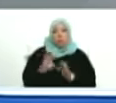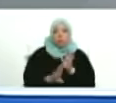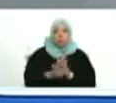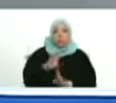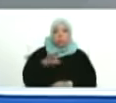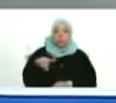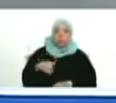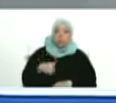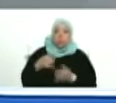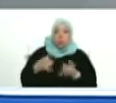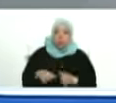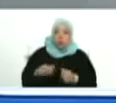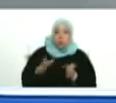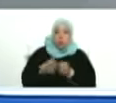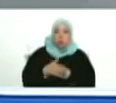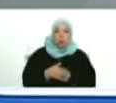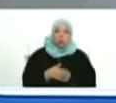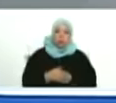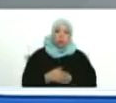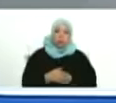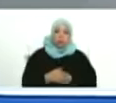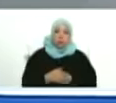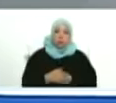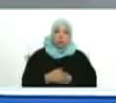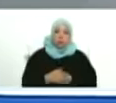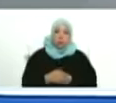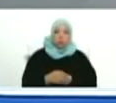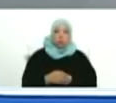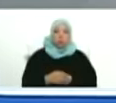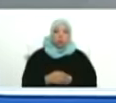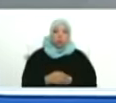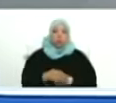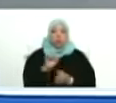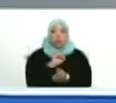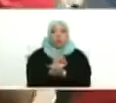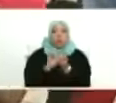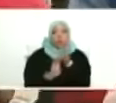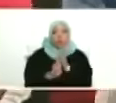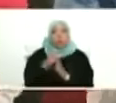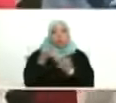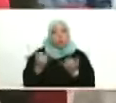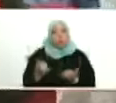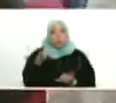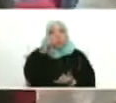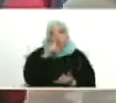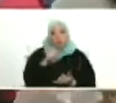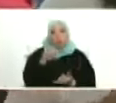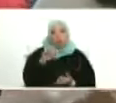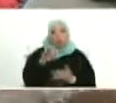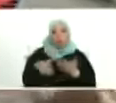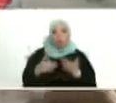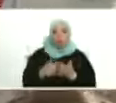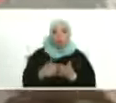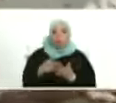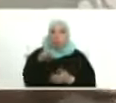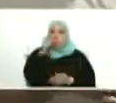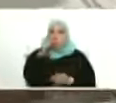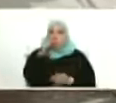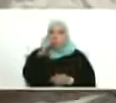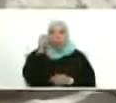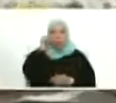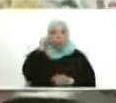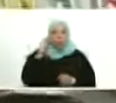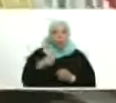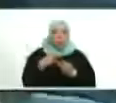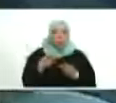a uno de sus hijos secuestrados en las cárceles del imperio, con la recuperación de Alex Atmoram, hombre valiente,